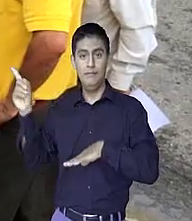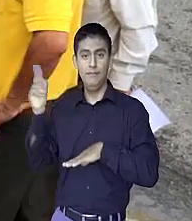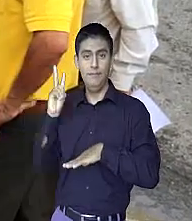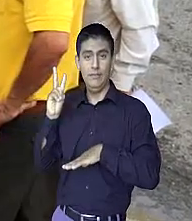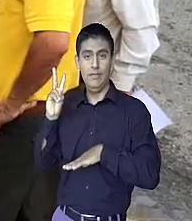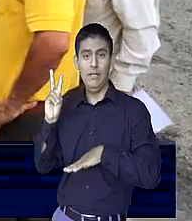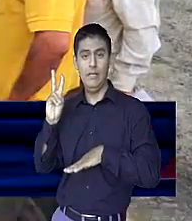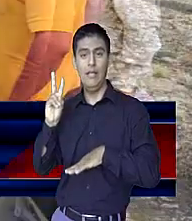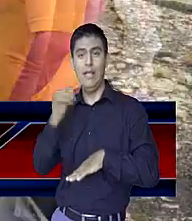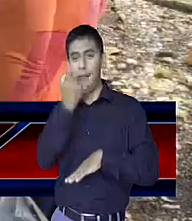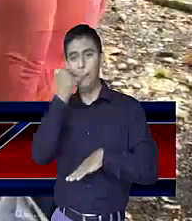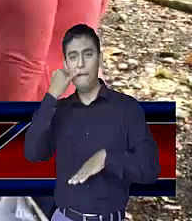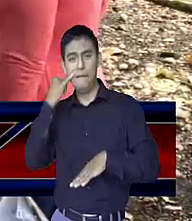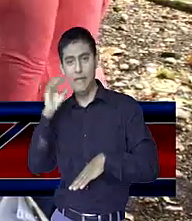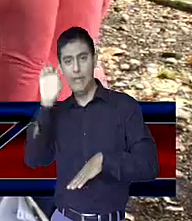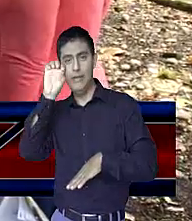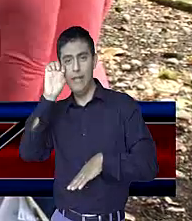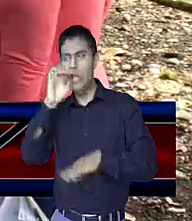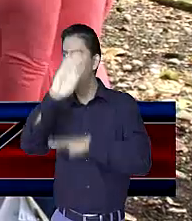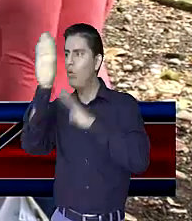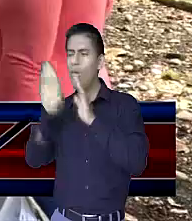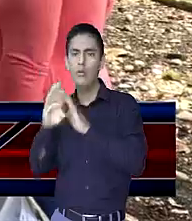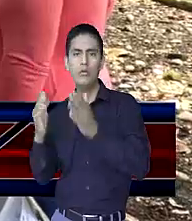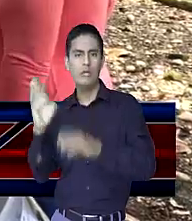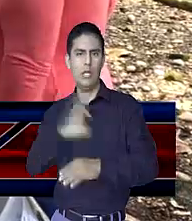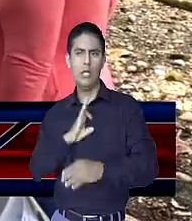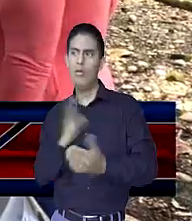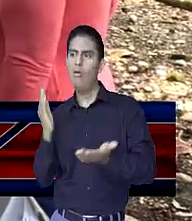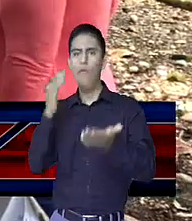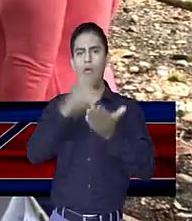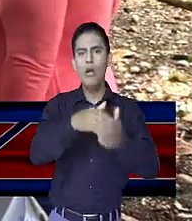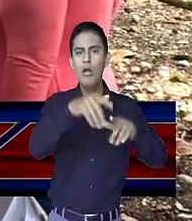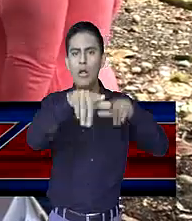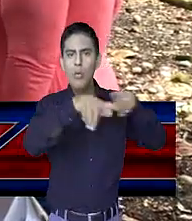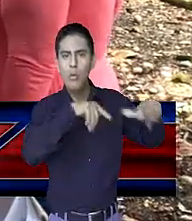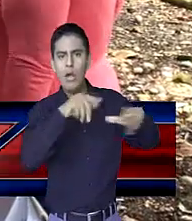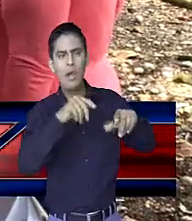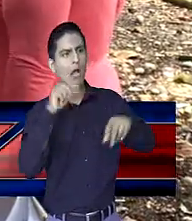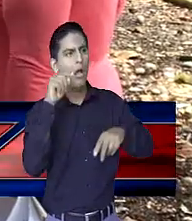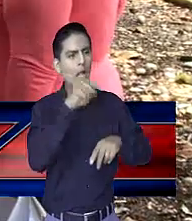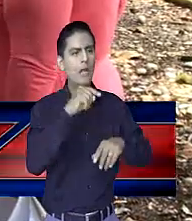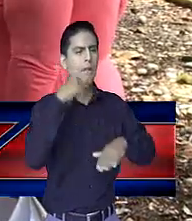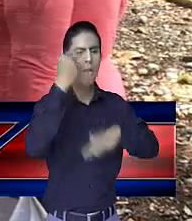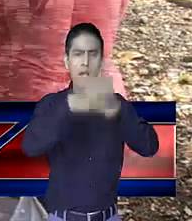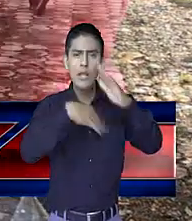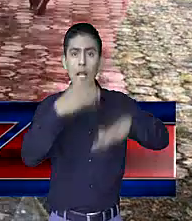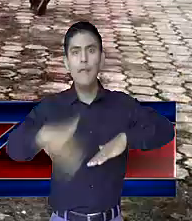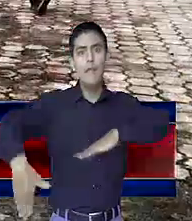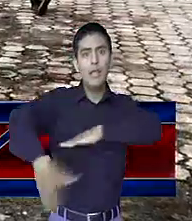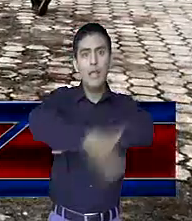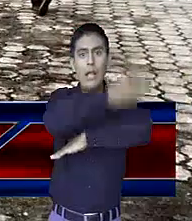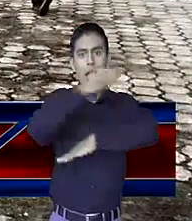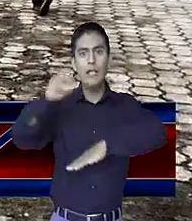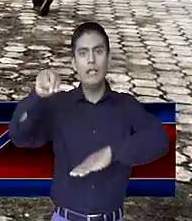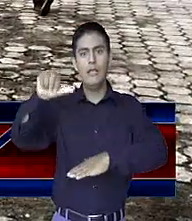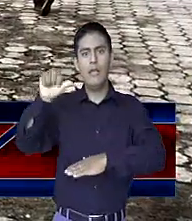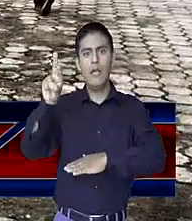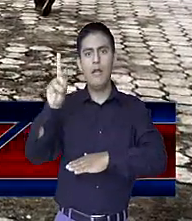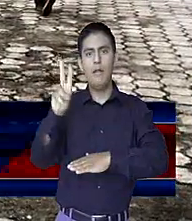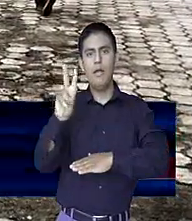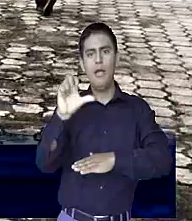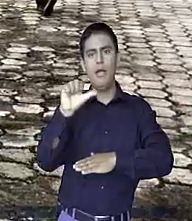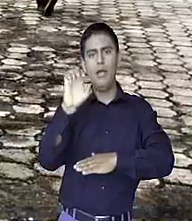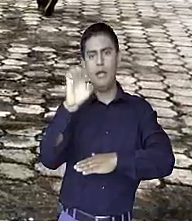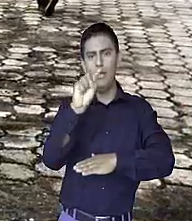Esther Castro y de técnicos de la municipalidad, inspeccionaron el sitio por donde se dará prolongación a la calle Narváez que conectará